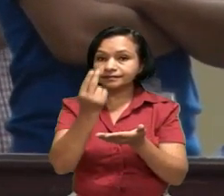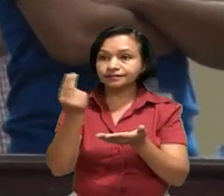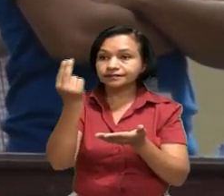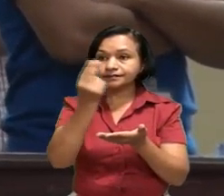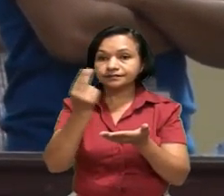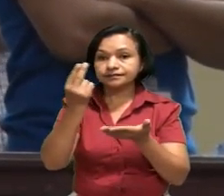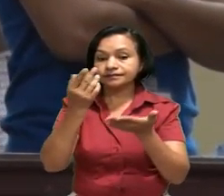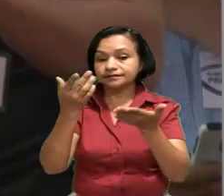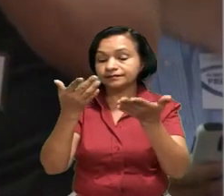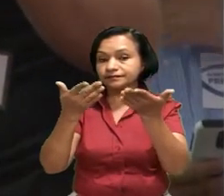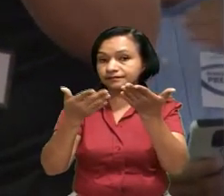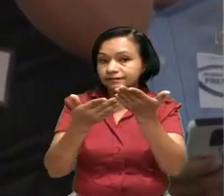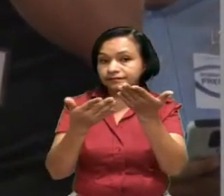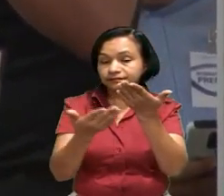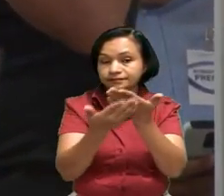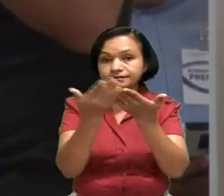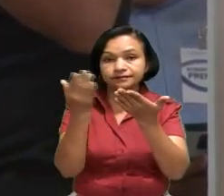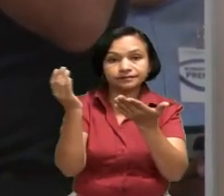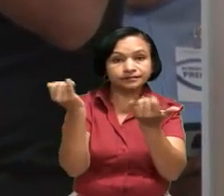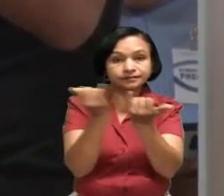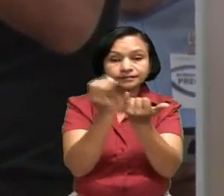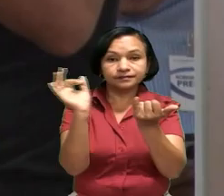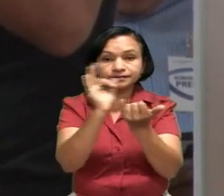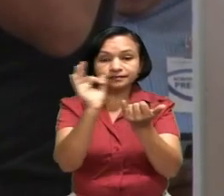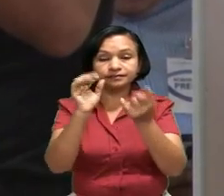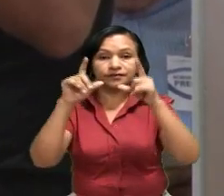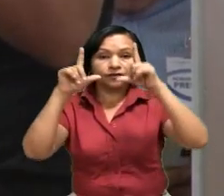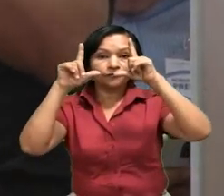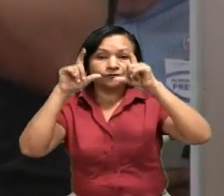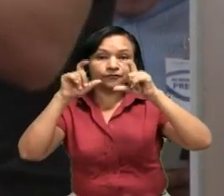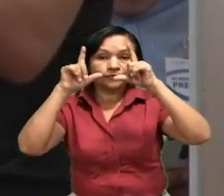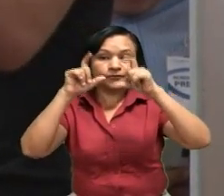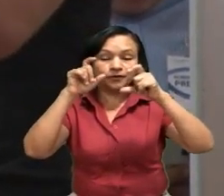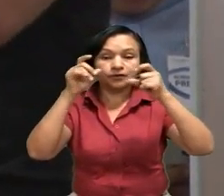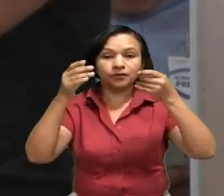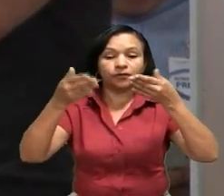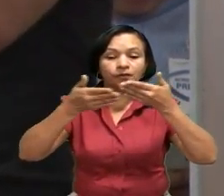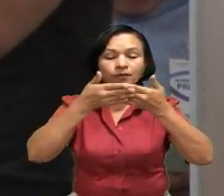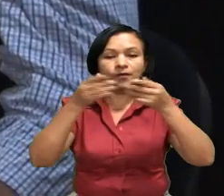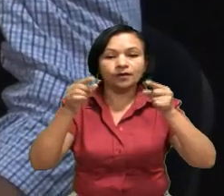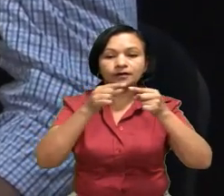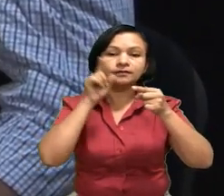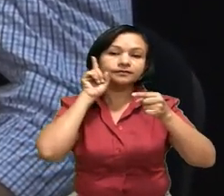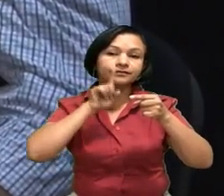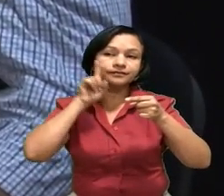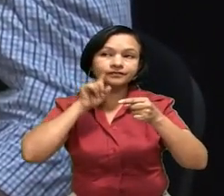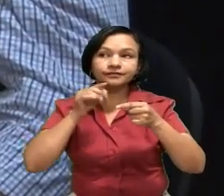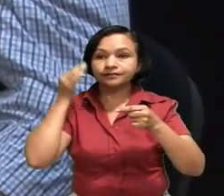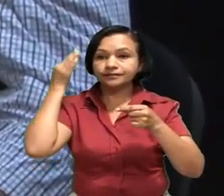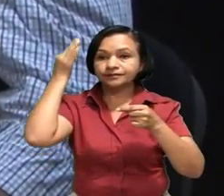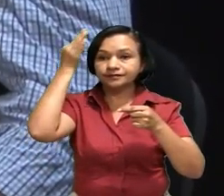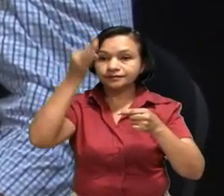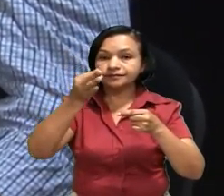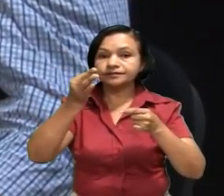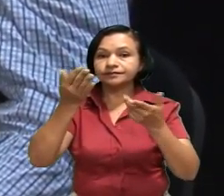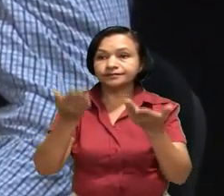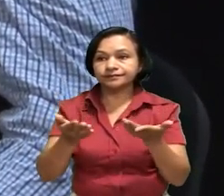hacer como de la misma manera el photoshop cualquier tipo de montaje y entonces nos hemos quedado